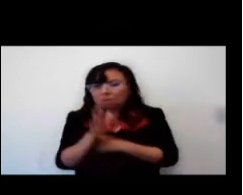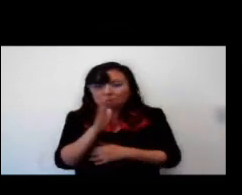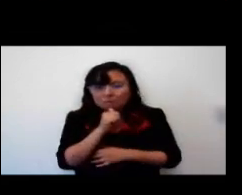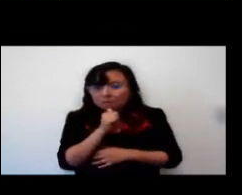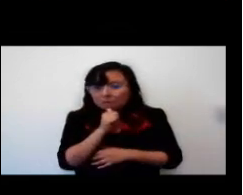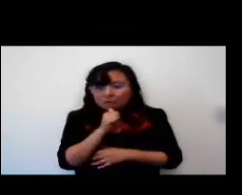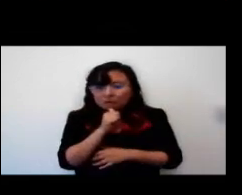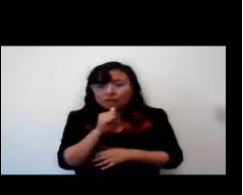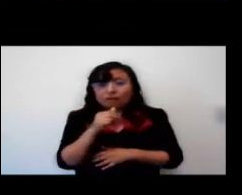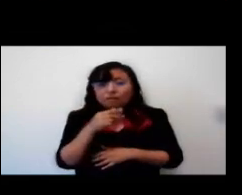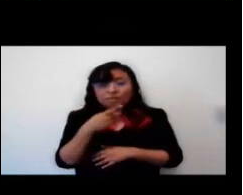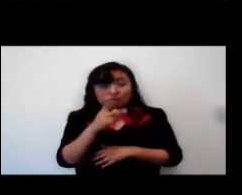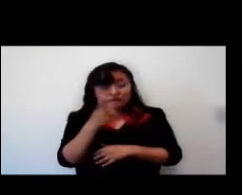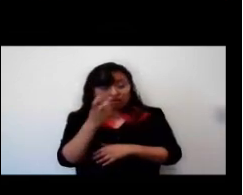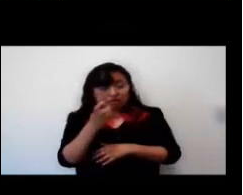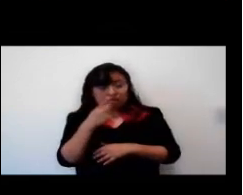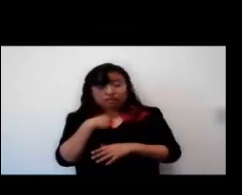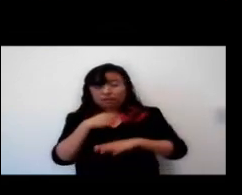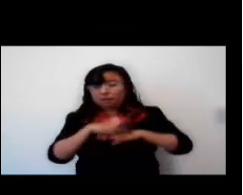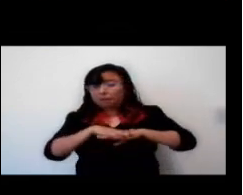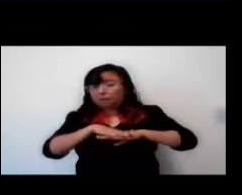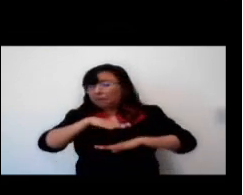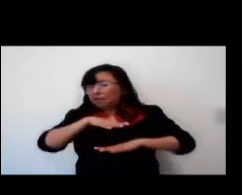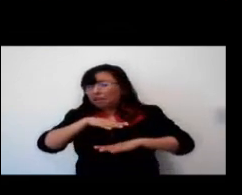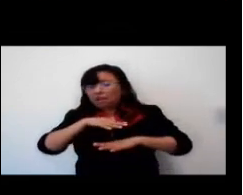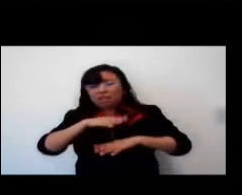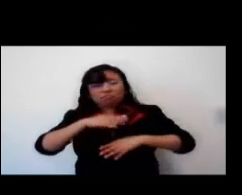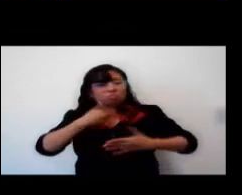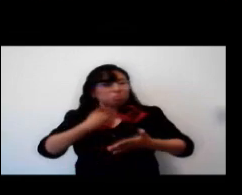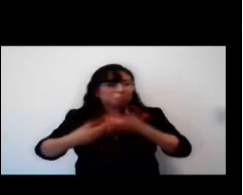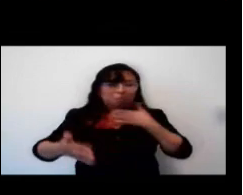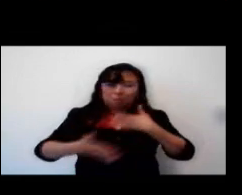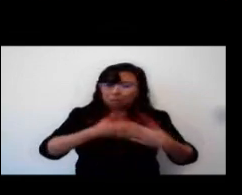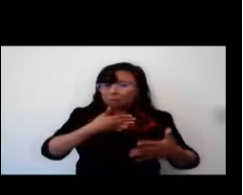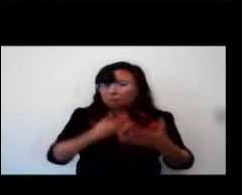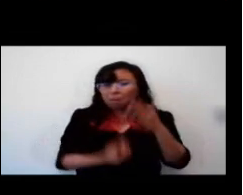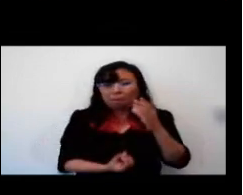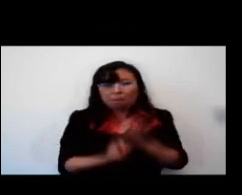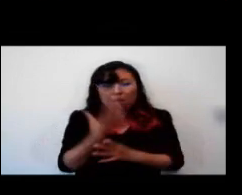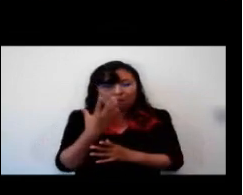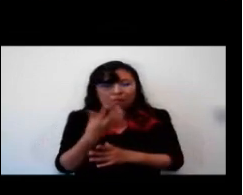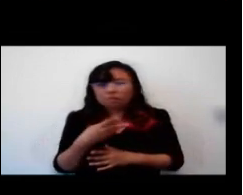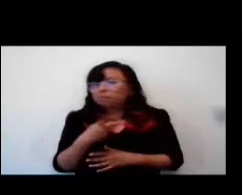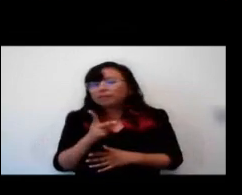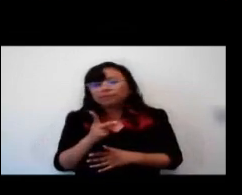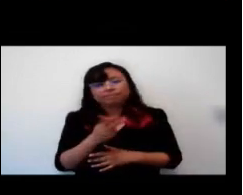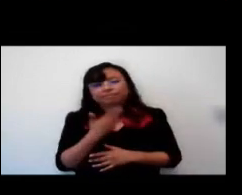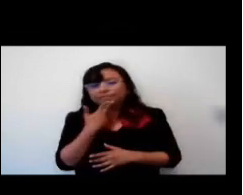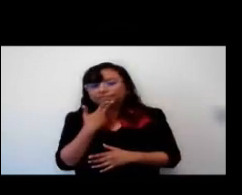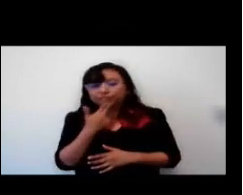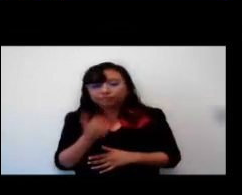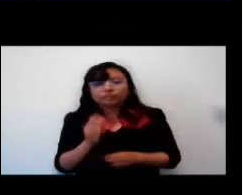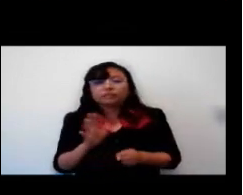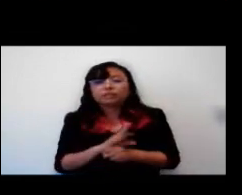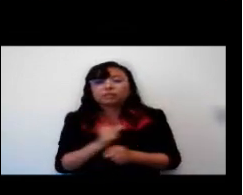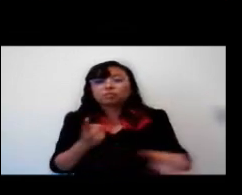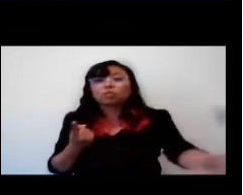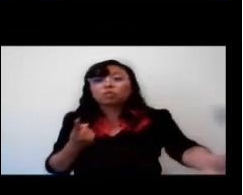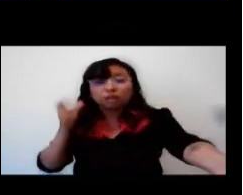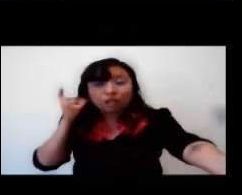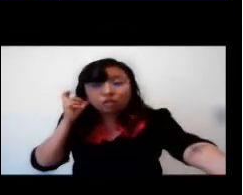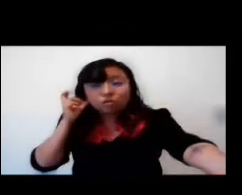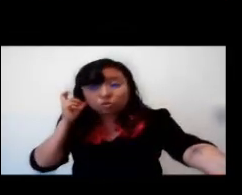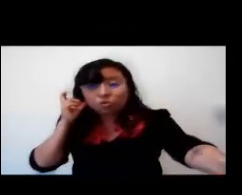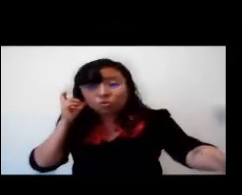más auxiliar auditivo, el más moderno que exista, no va a ser suficiente porque el oído ya no